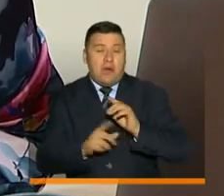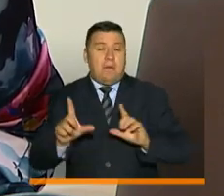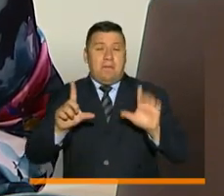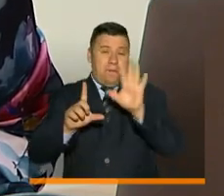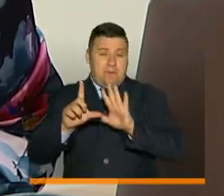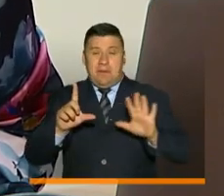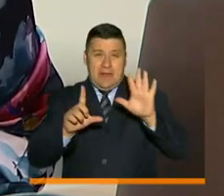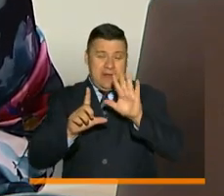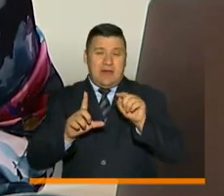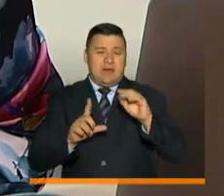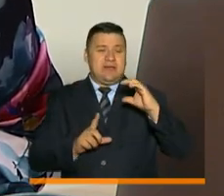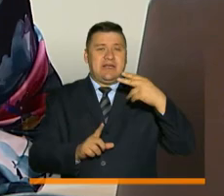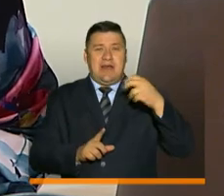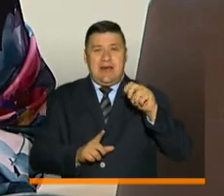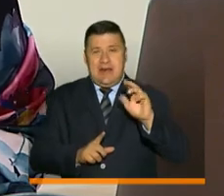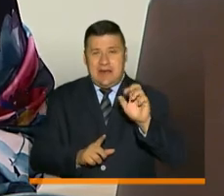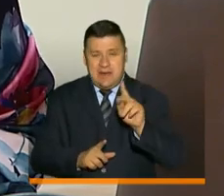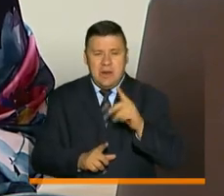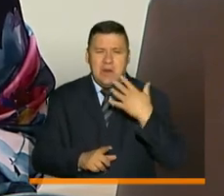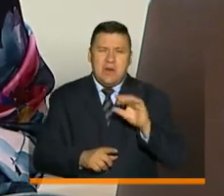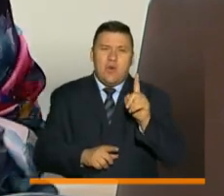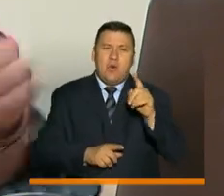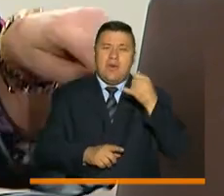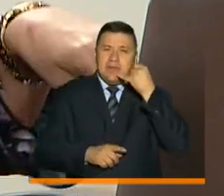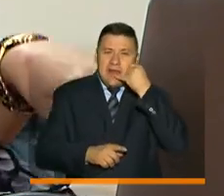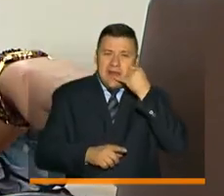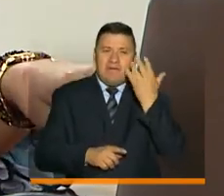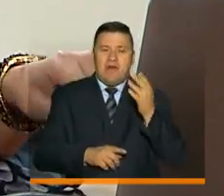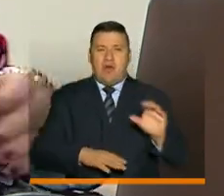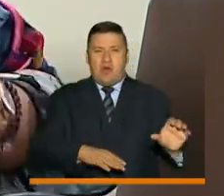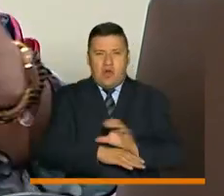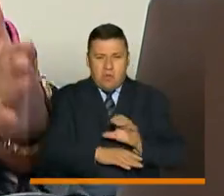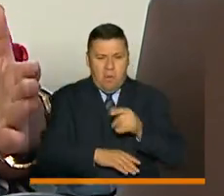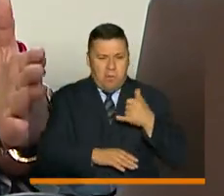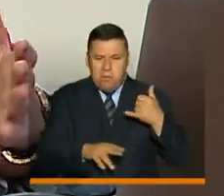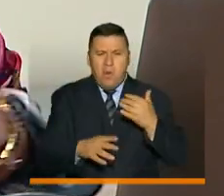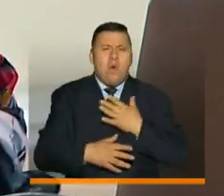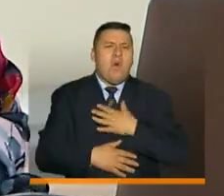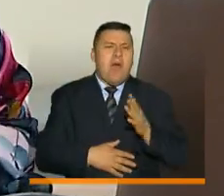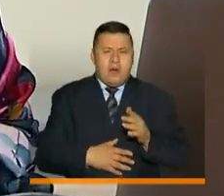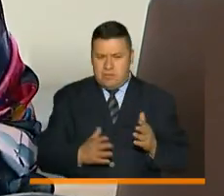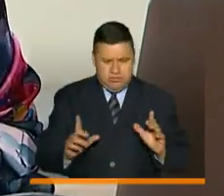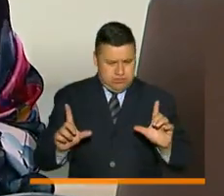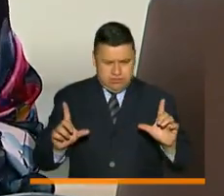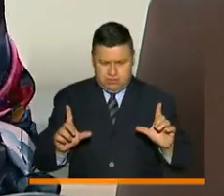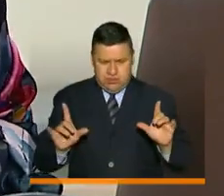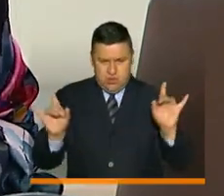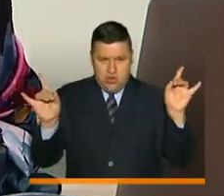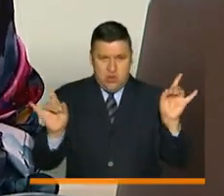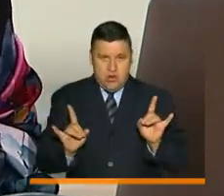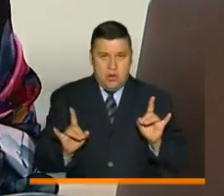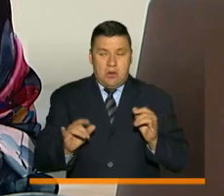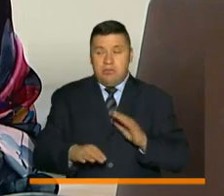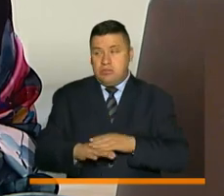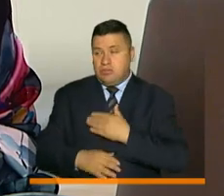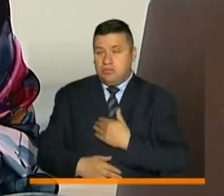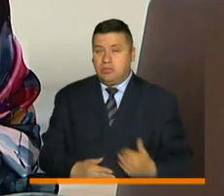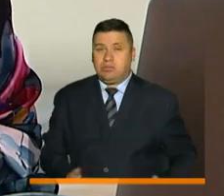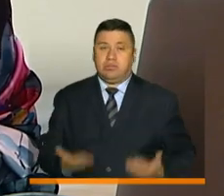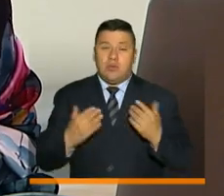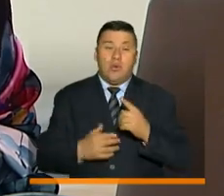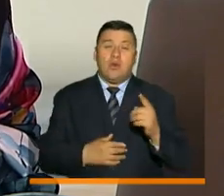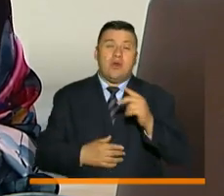One Challenge, que es el programa que está cerca de un teléfono, de un computador, de cualquier dispositivo digital, y que hoy, presidente, permite